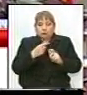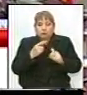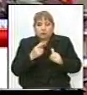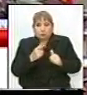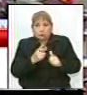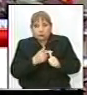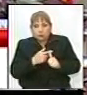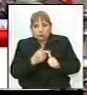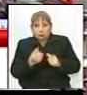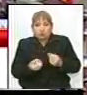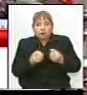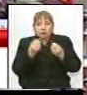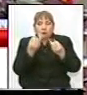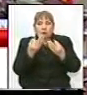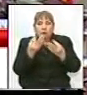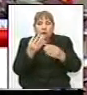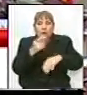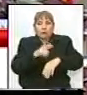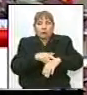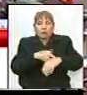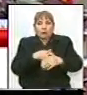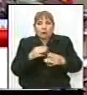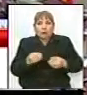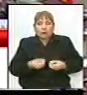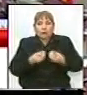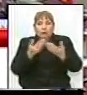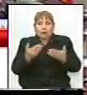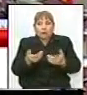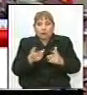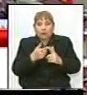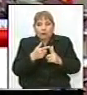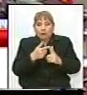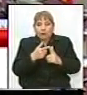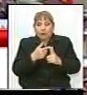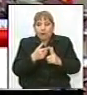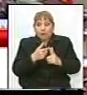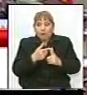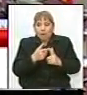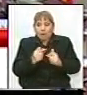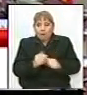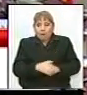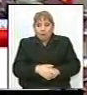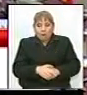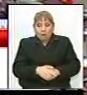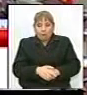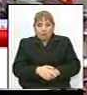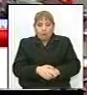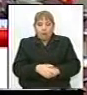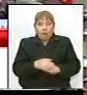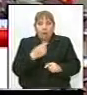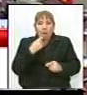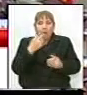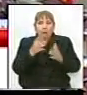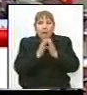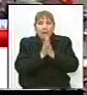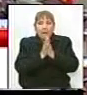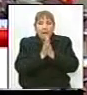¿En cuánto tiempo se podría dar ello? Y número dos, señor presidente, para no volver a pedir la